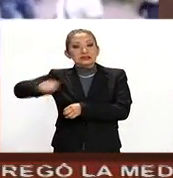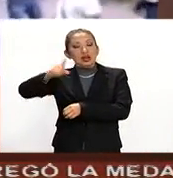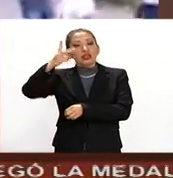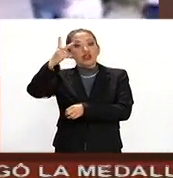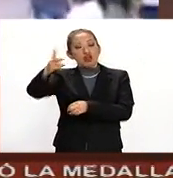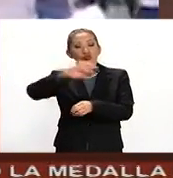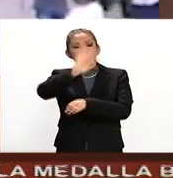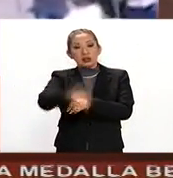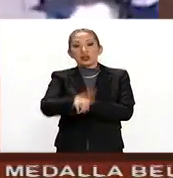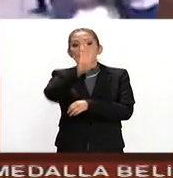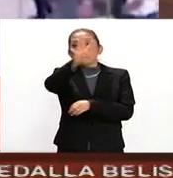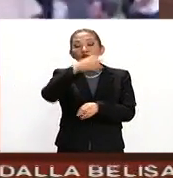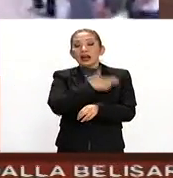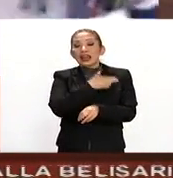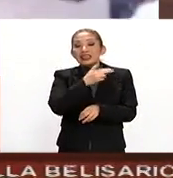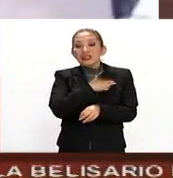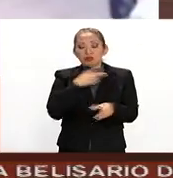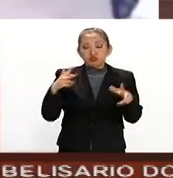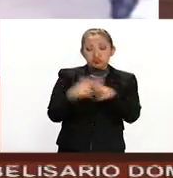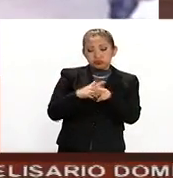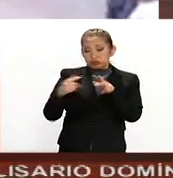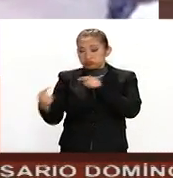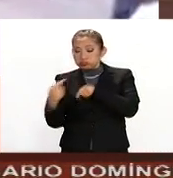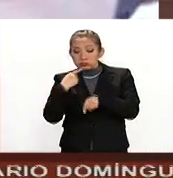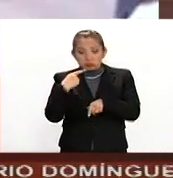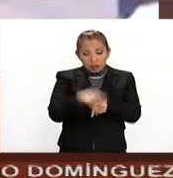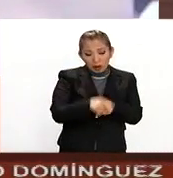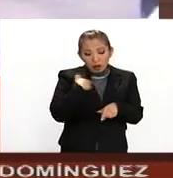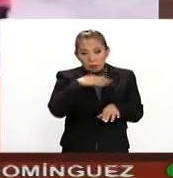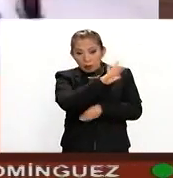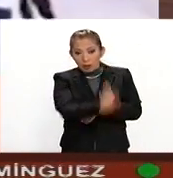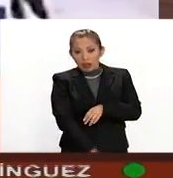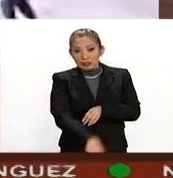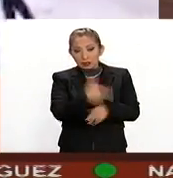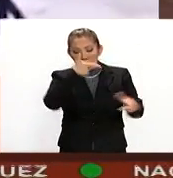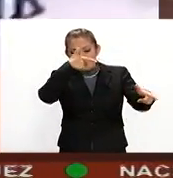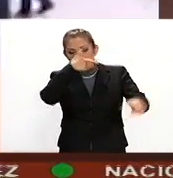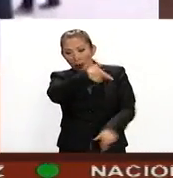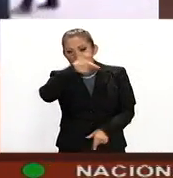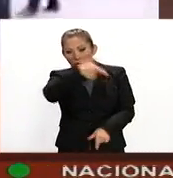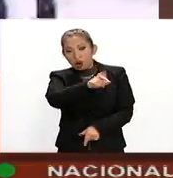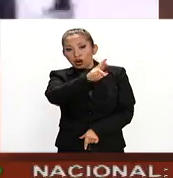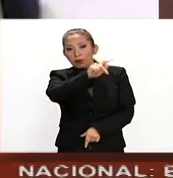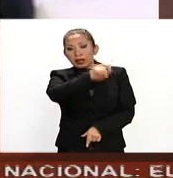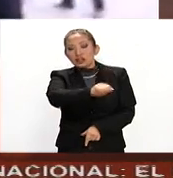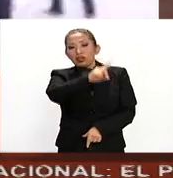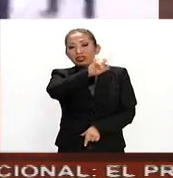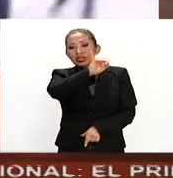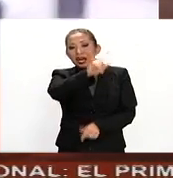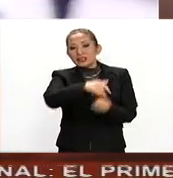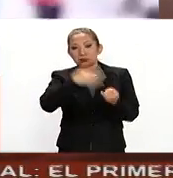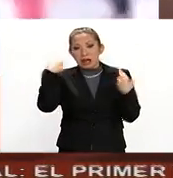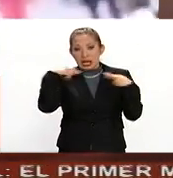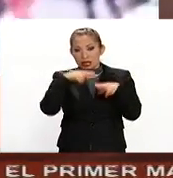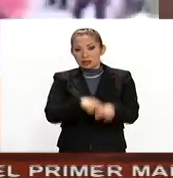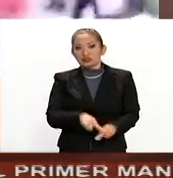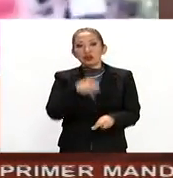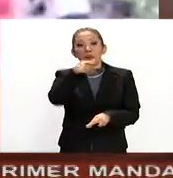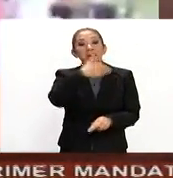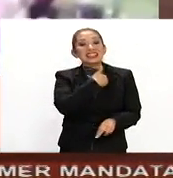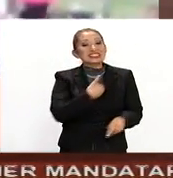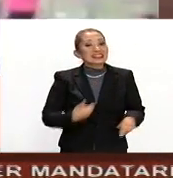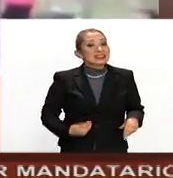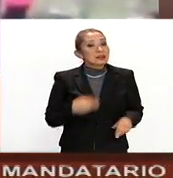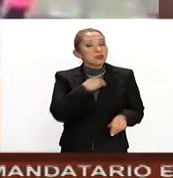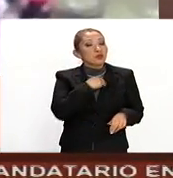2 muertos y 4 heridos. Tras la trifulca fueron reportados como fallecidos a tiros Roberto Díaz Aguilar, un maestro que fue